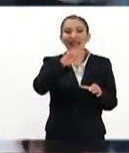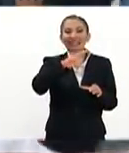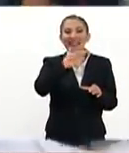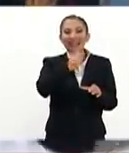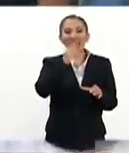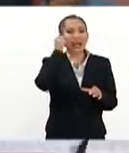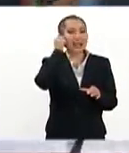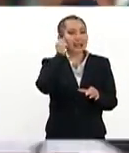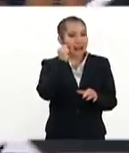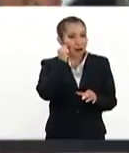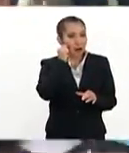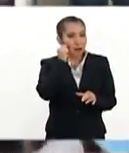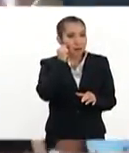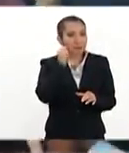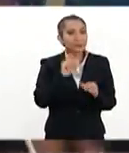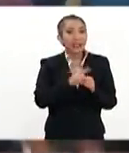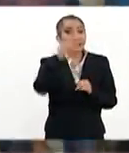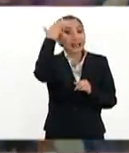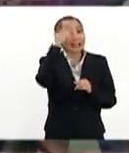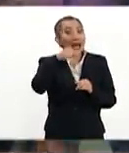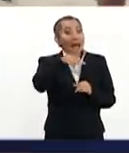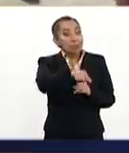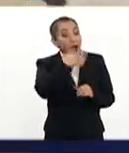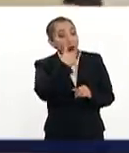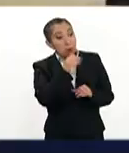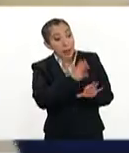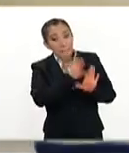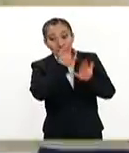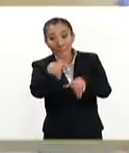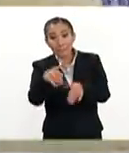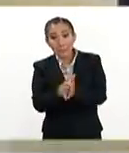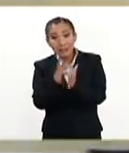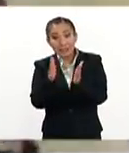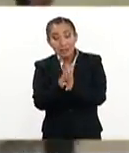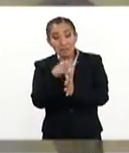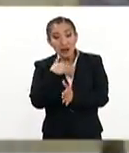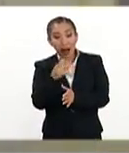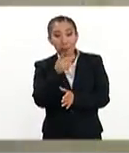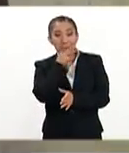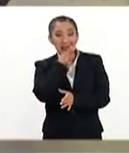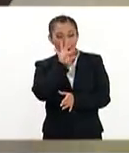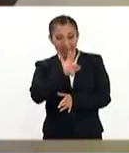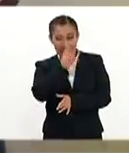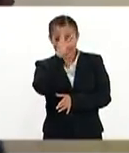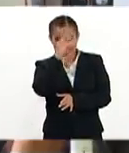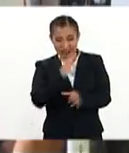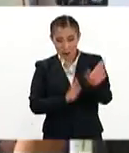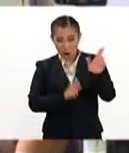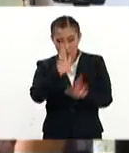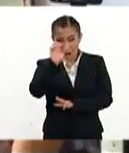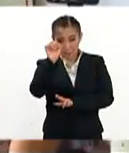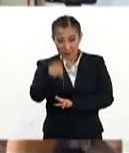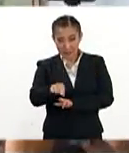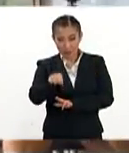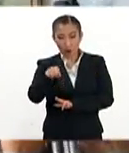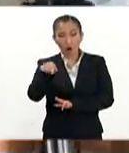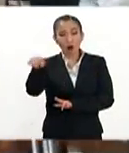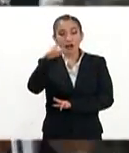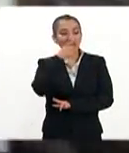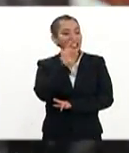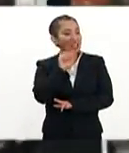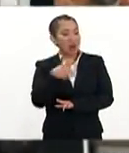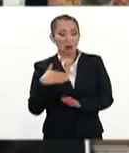Guerrero. Desde que se supo que Aguirre Rivero participaría en las elecciones, los padres de los 43 estudiantes de Ayotzinapa advirtieron